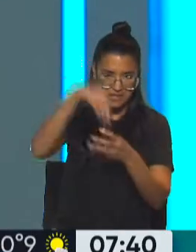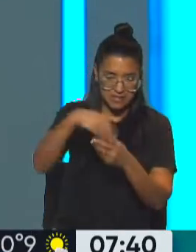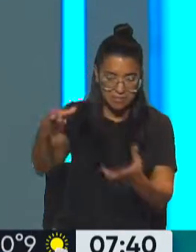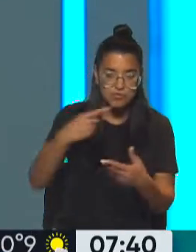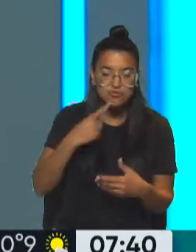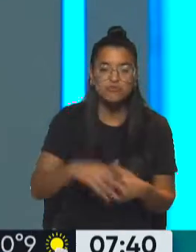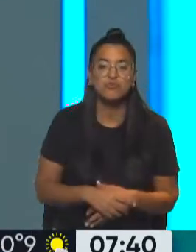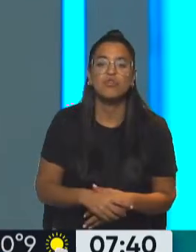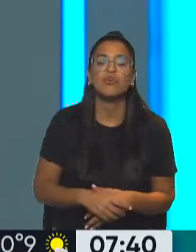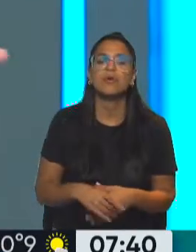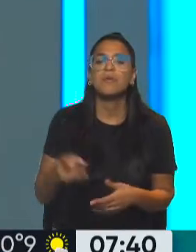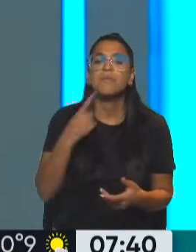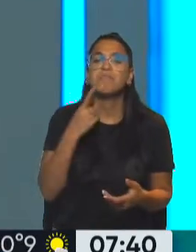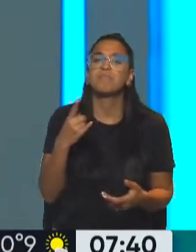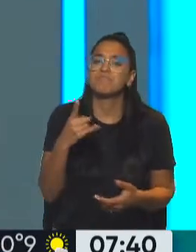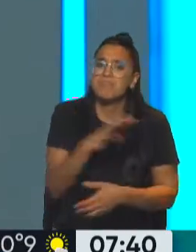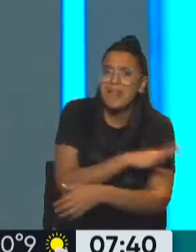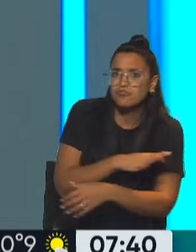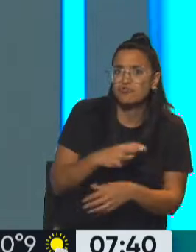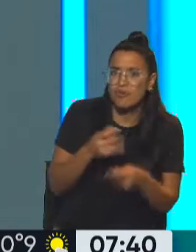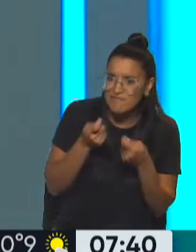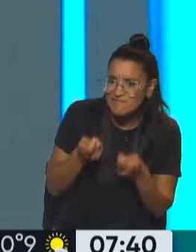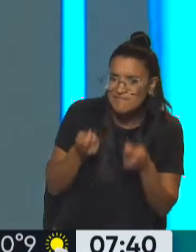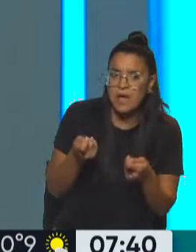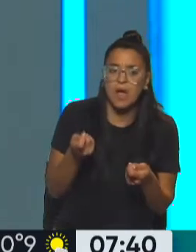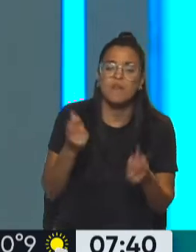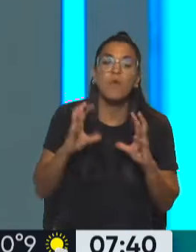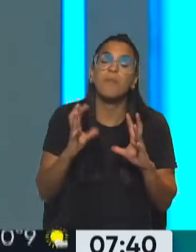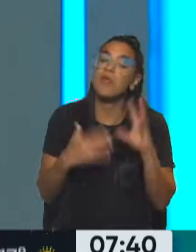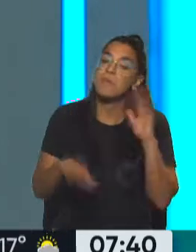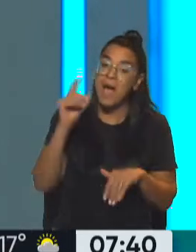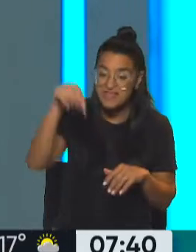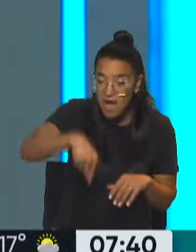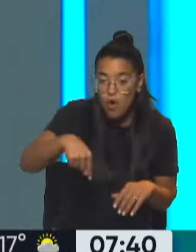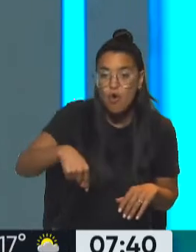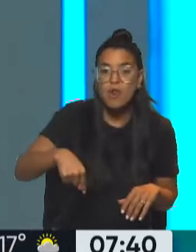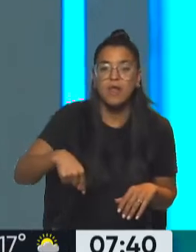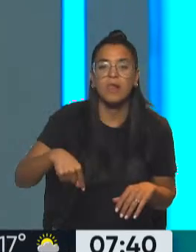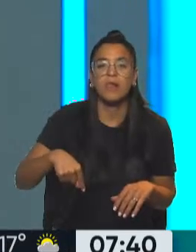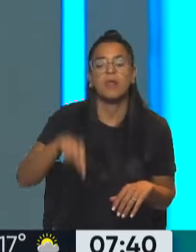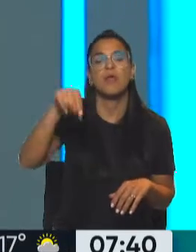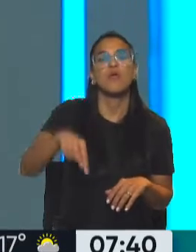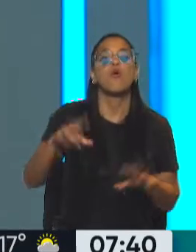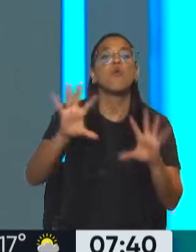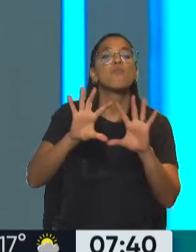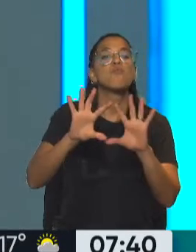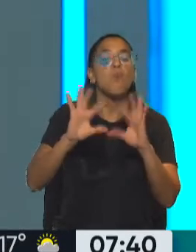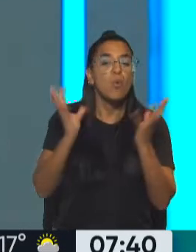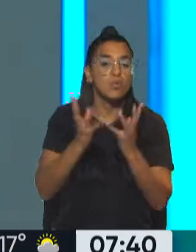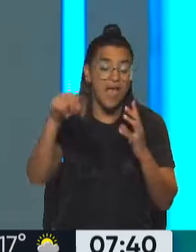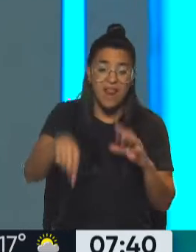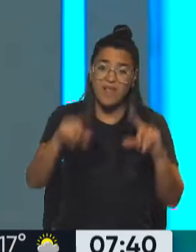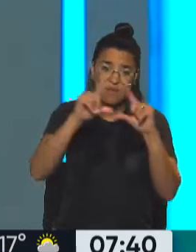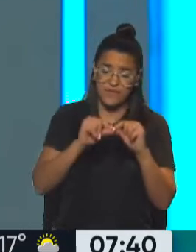que ver con las presiones que reciben los futbolistas habitualmente, pero que en este caso en particular el Mundial se juega en una